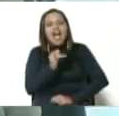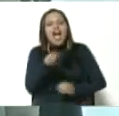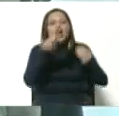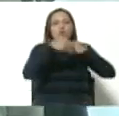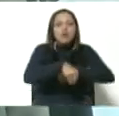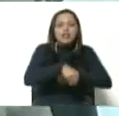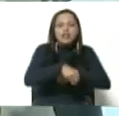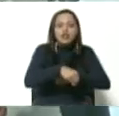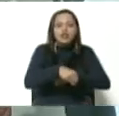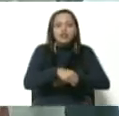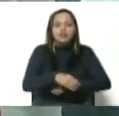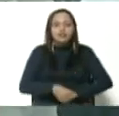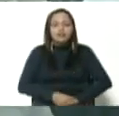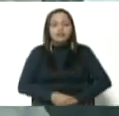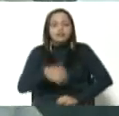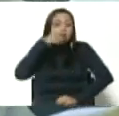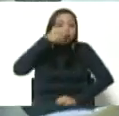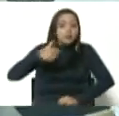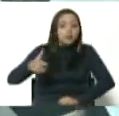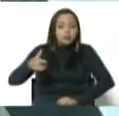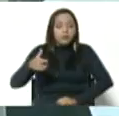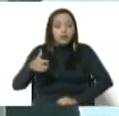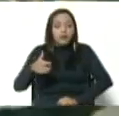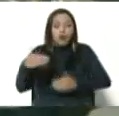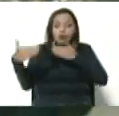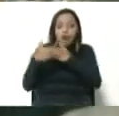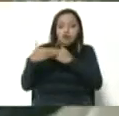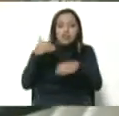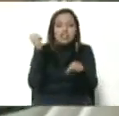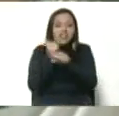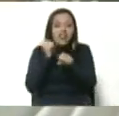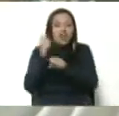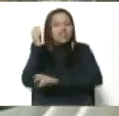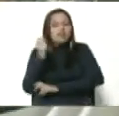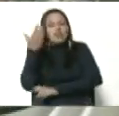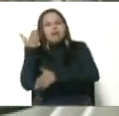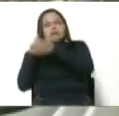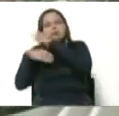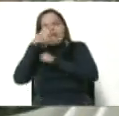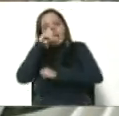humanidad contra el pueblo bolivariano y contra los trabajadores y trabajadoras.